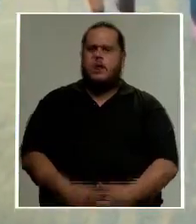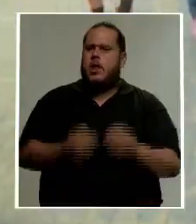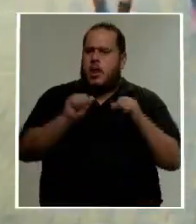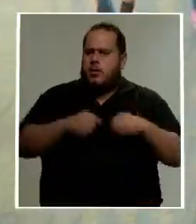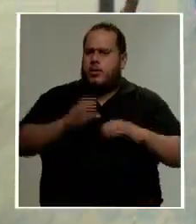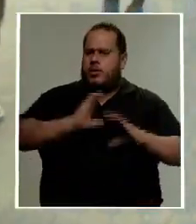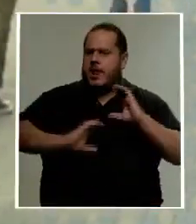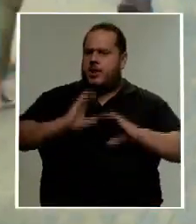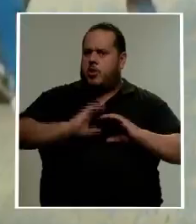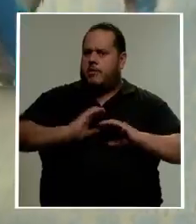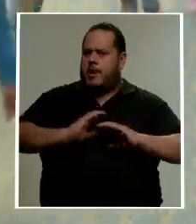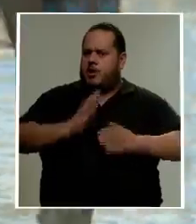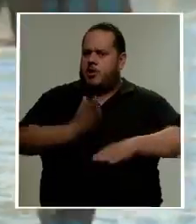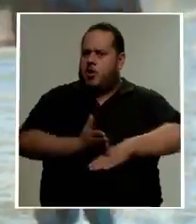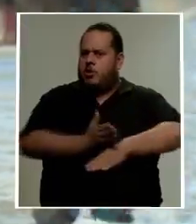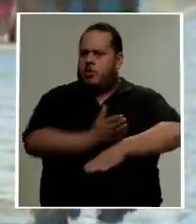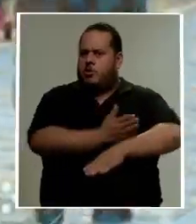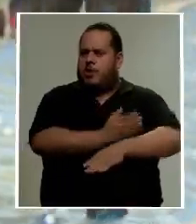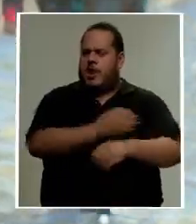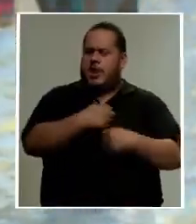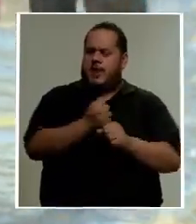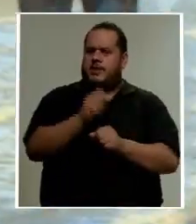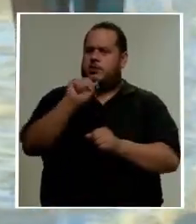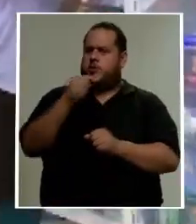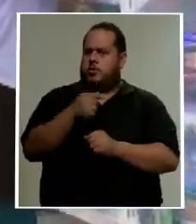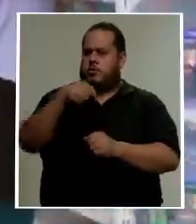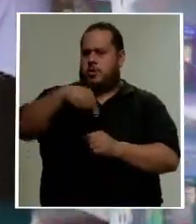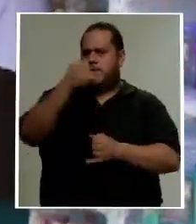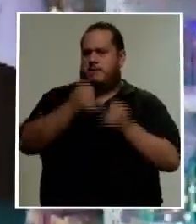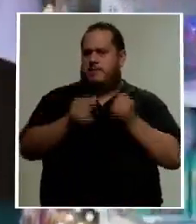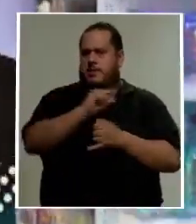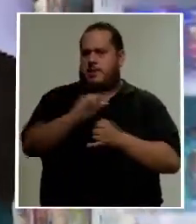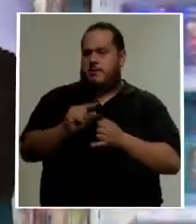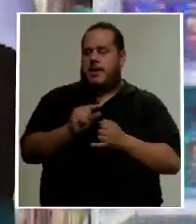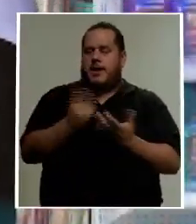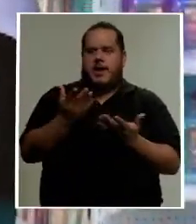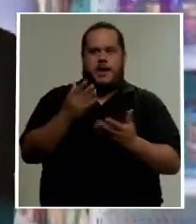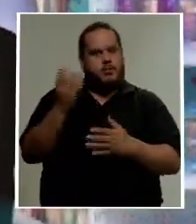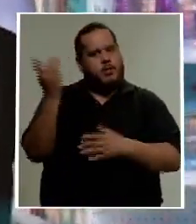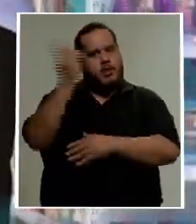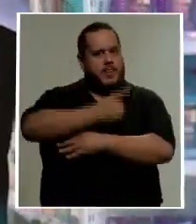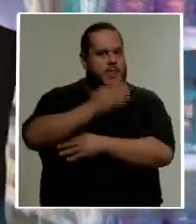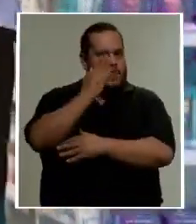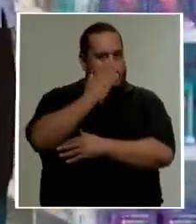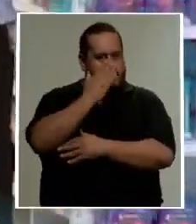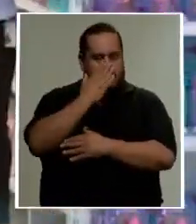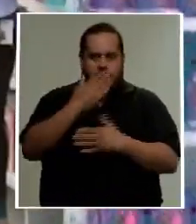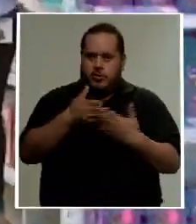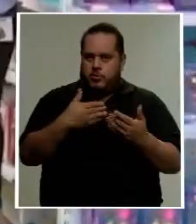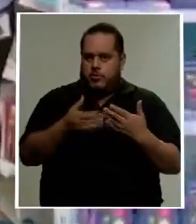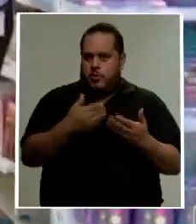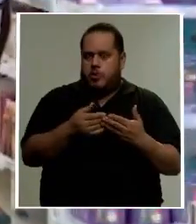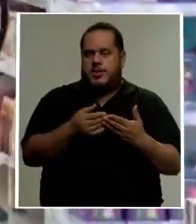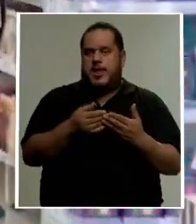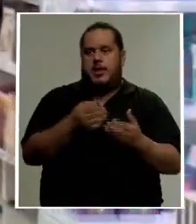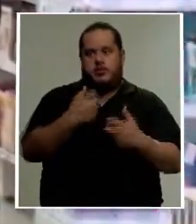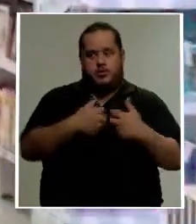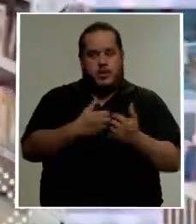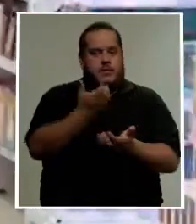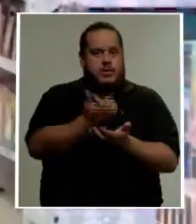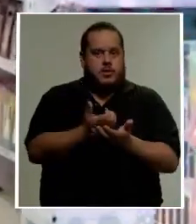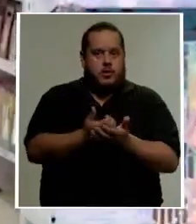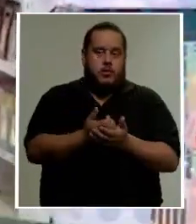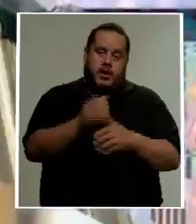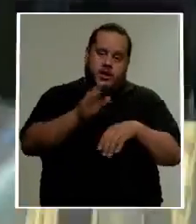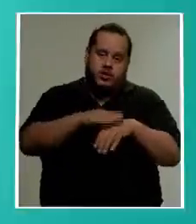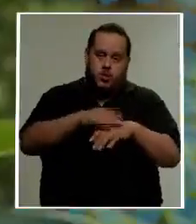Comercio recuperarse y hacer su agosto este fin de semana por el Día de la Madre pese a la crisis económica que ha dejado la pandemia. En esta edición se lo